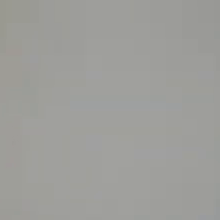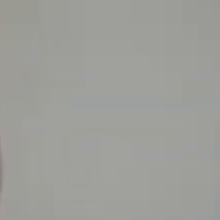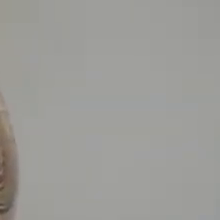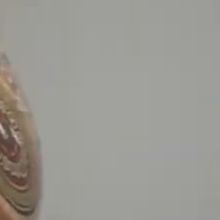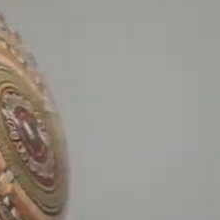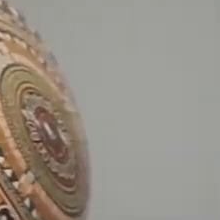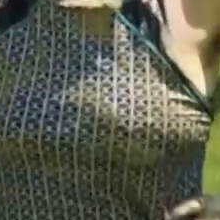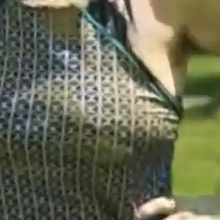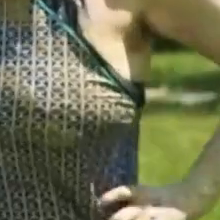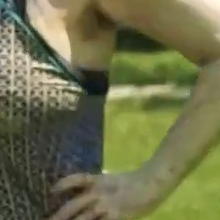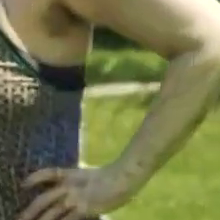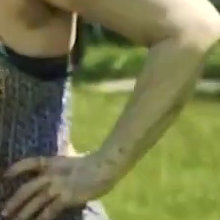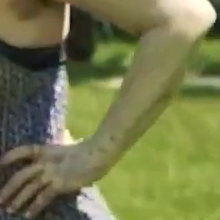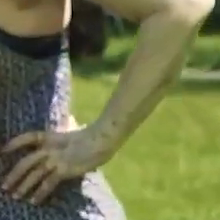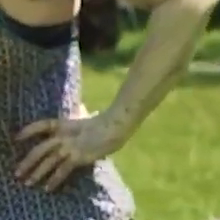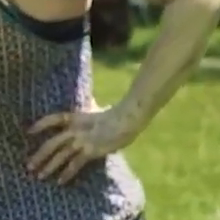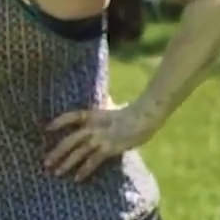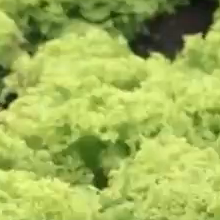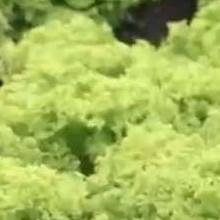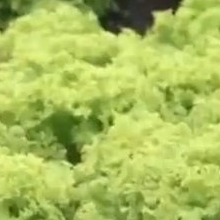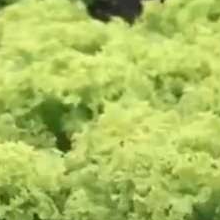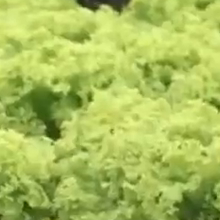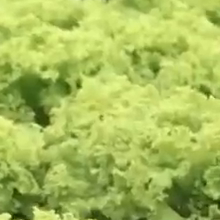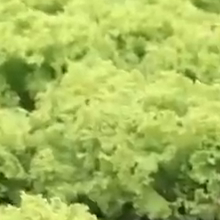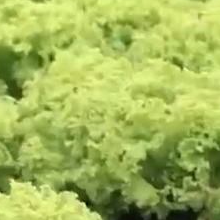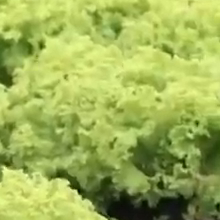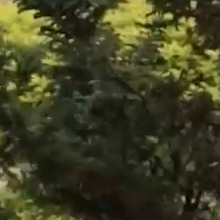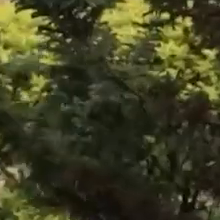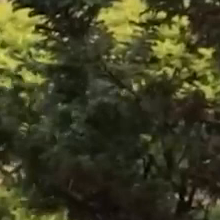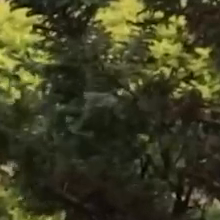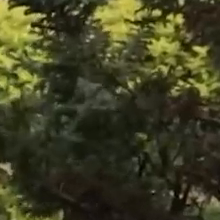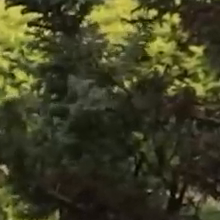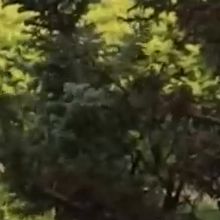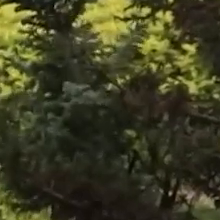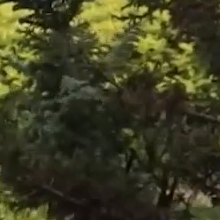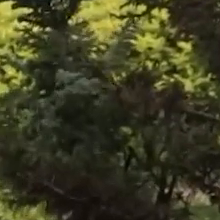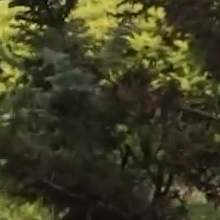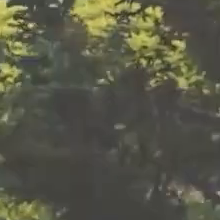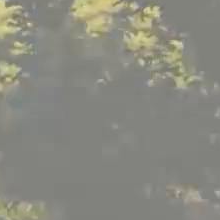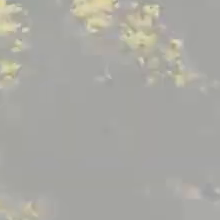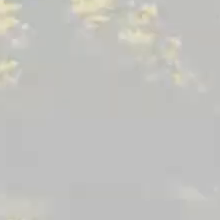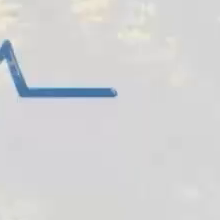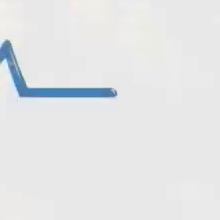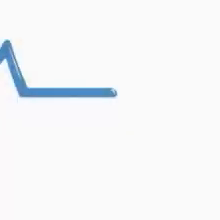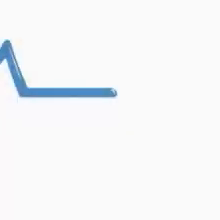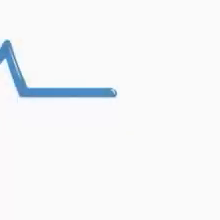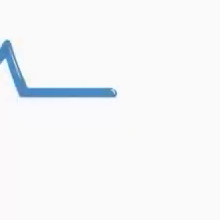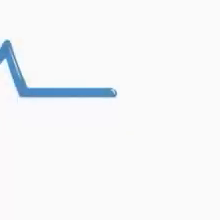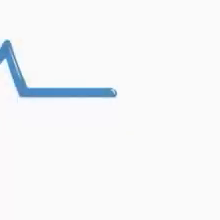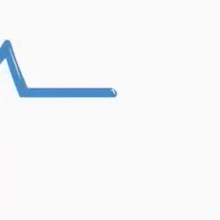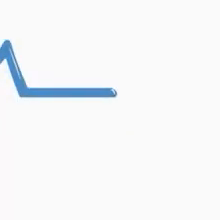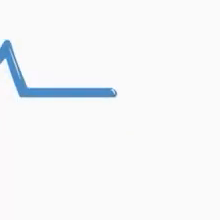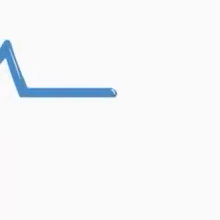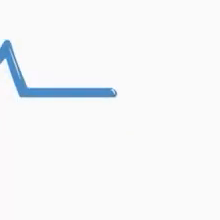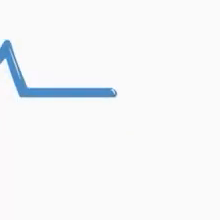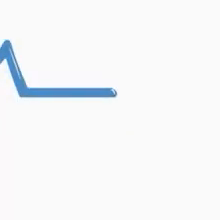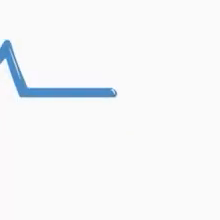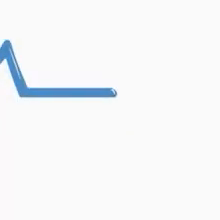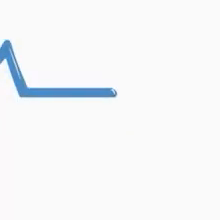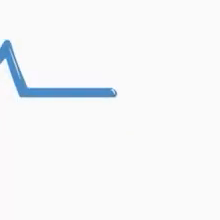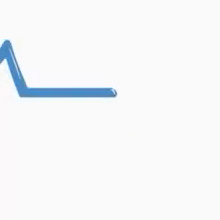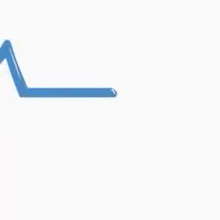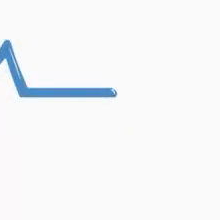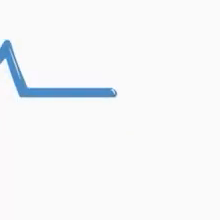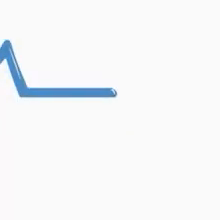tranquilo con el viento y las olas del mar el amanecer aparecerá y yo sigo